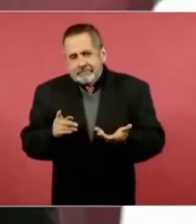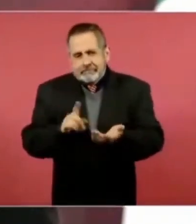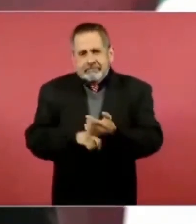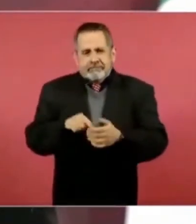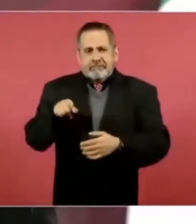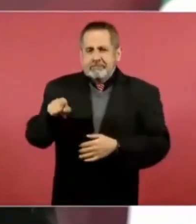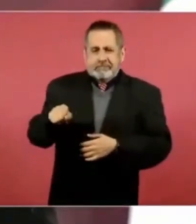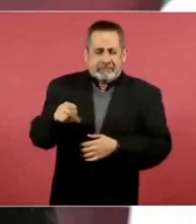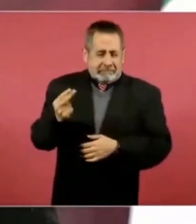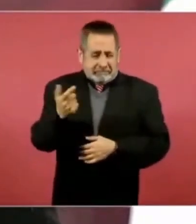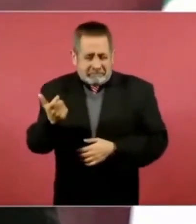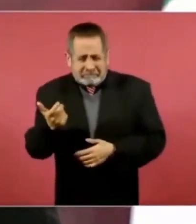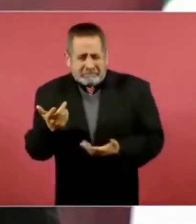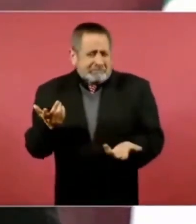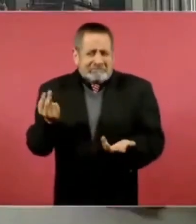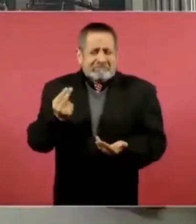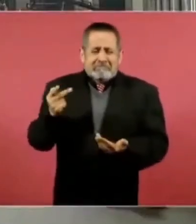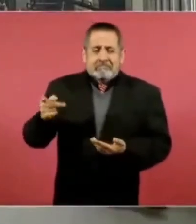caso.